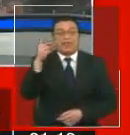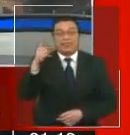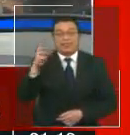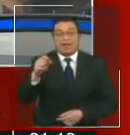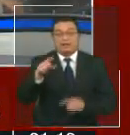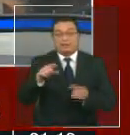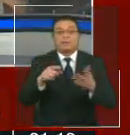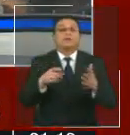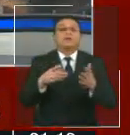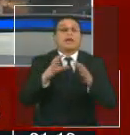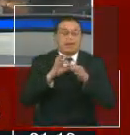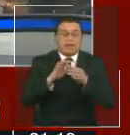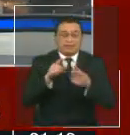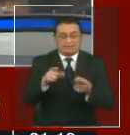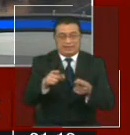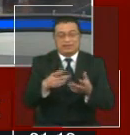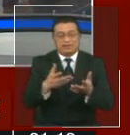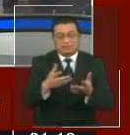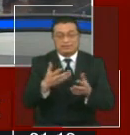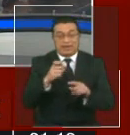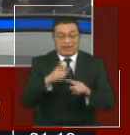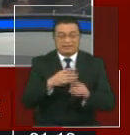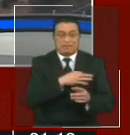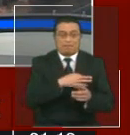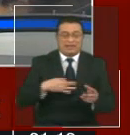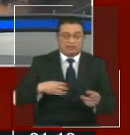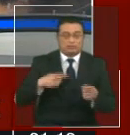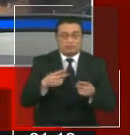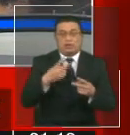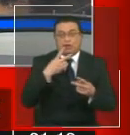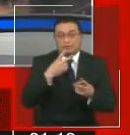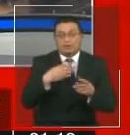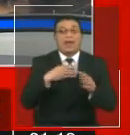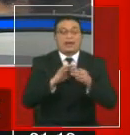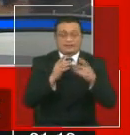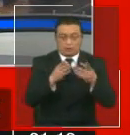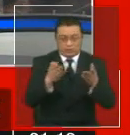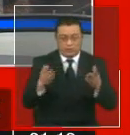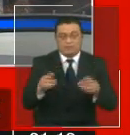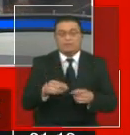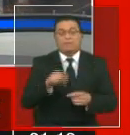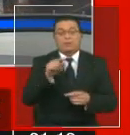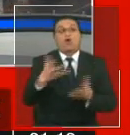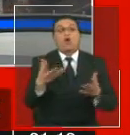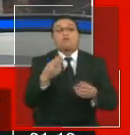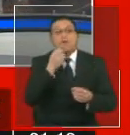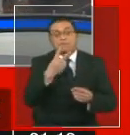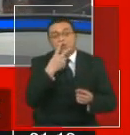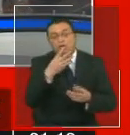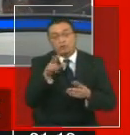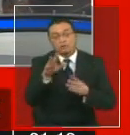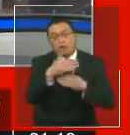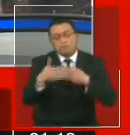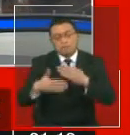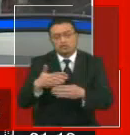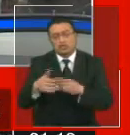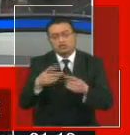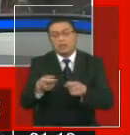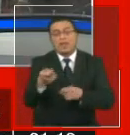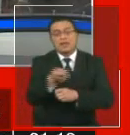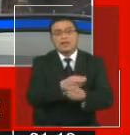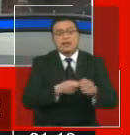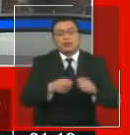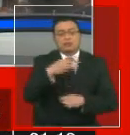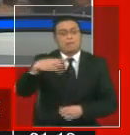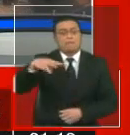Señor Velasco, gracias por acompañarnos y quiero primero su opinión general sobre cómo vio usted... Gracias a ustedes. ¿Cómo vio usted este proceso, su opinión general respecto de la negociación